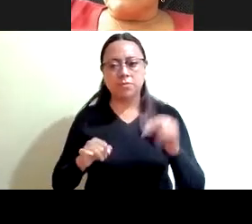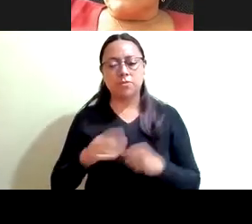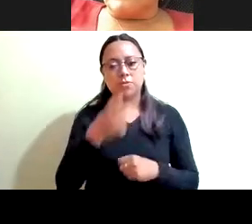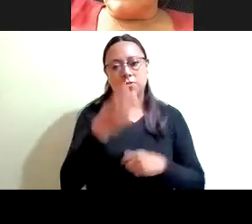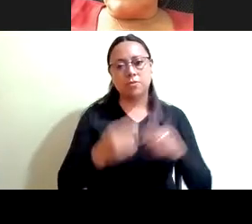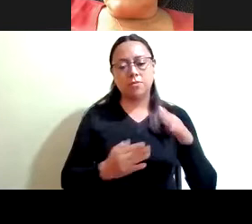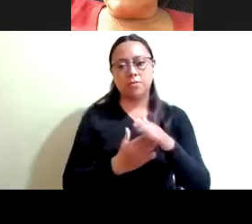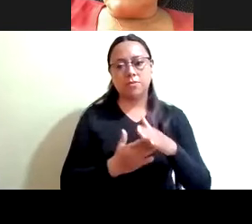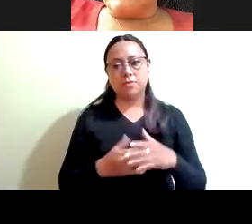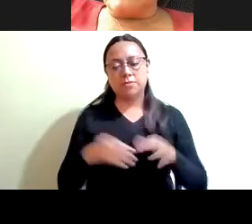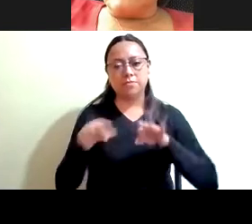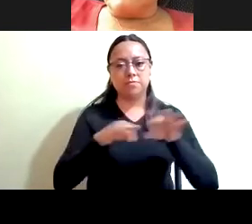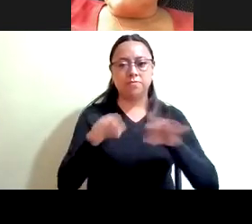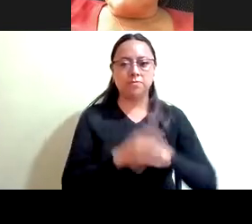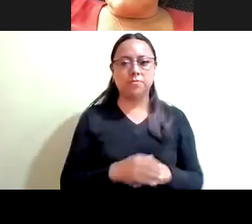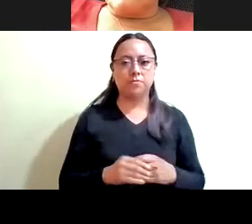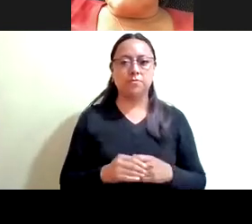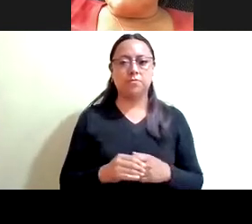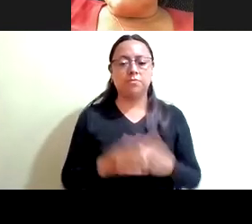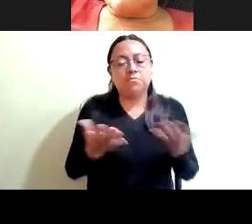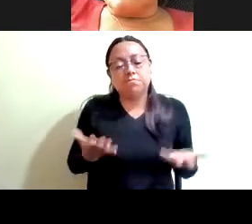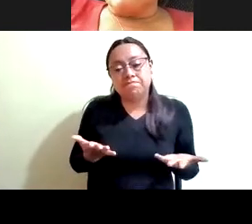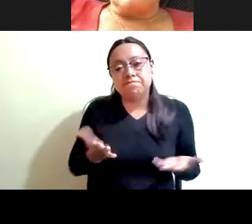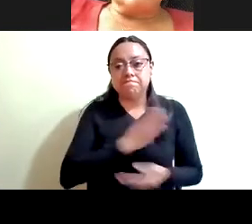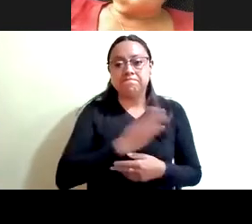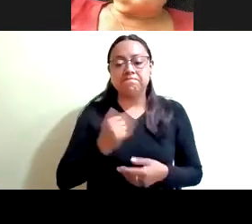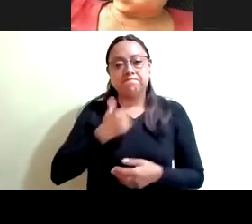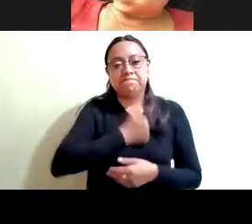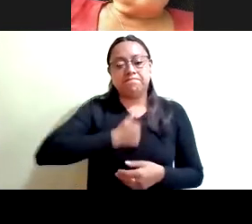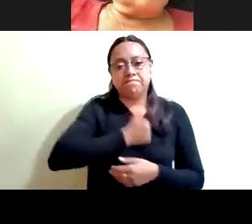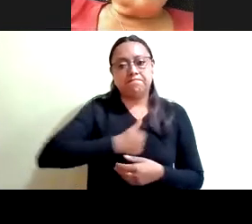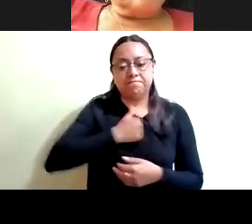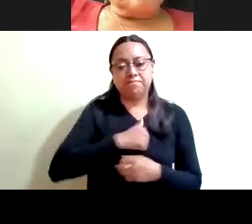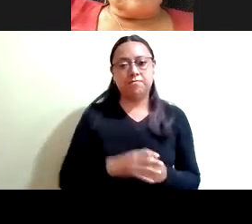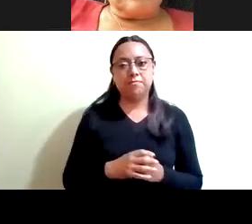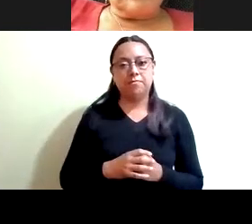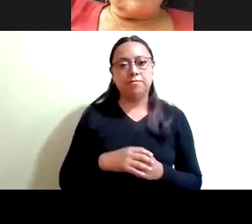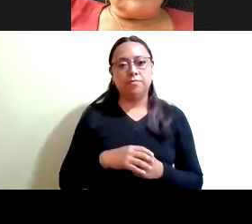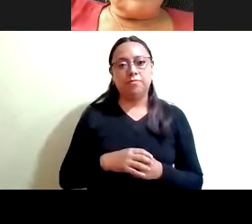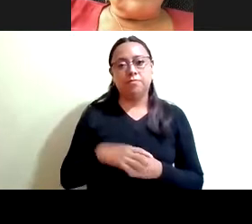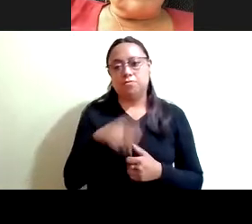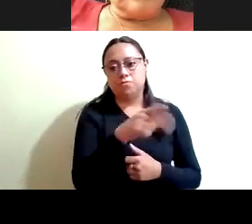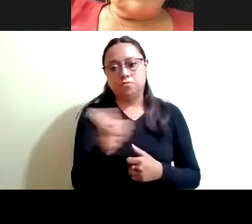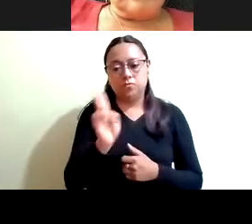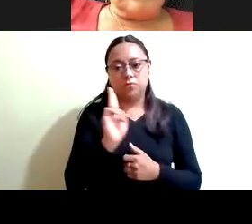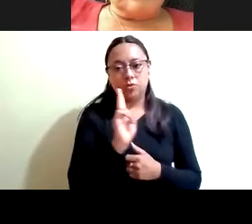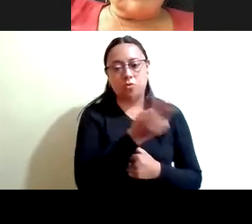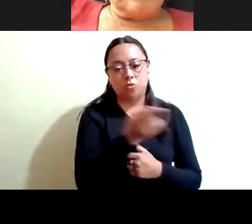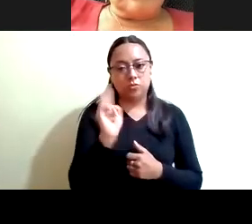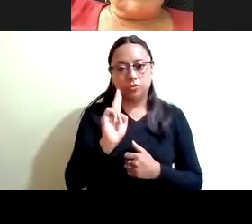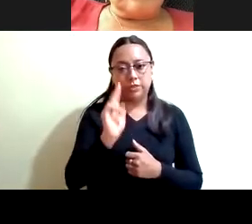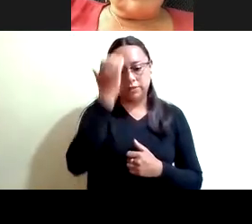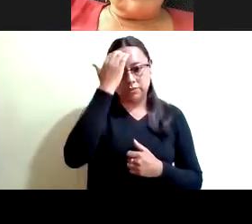pues ante eso lamento que no hayan conocido de forma anticipada los acuerdos, pero ustedes tenían